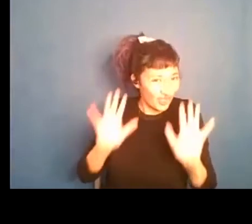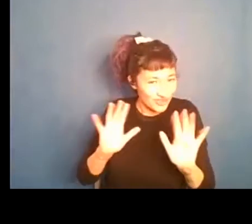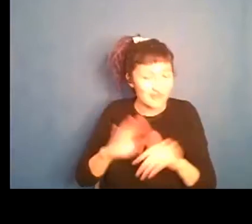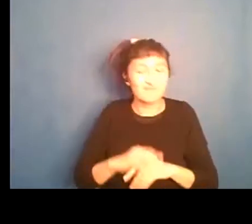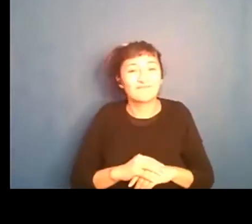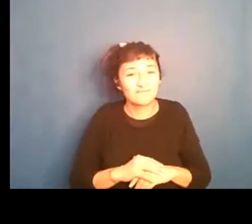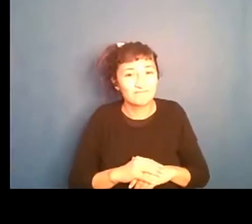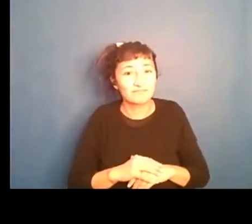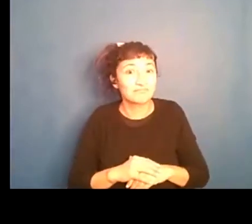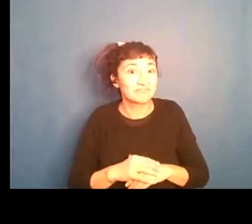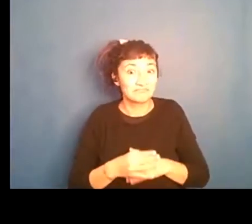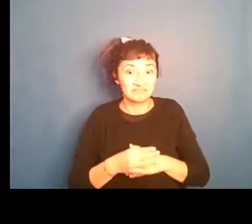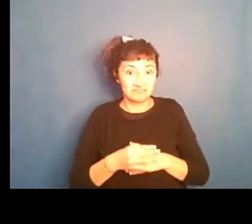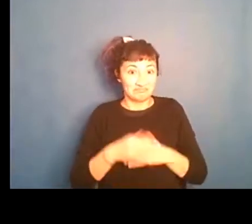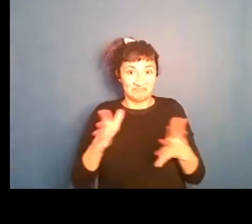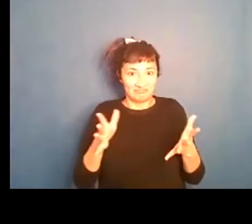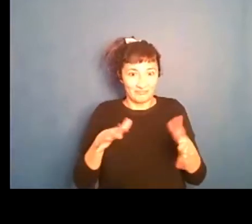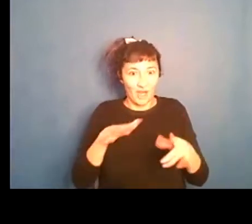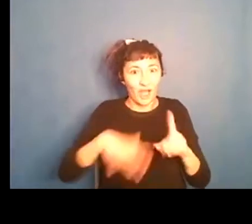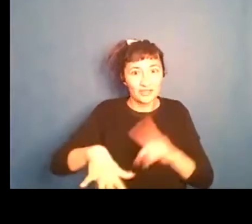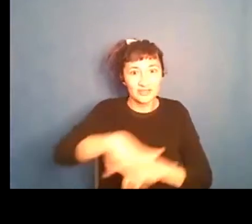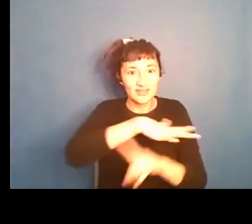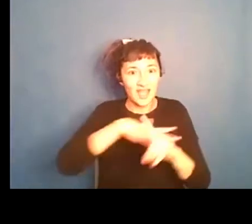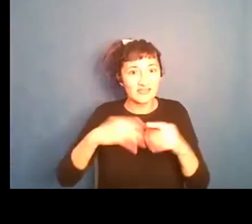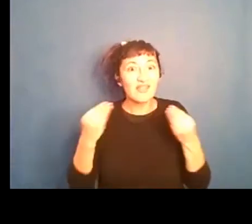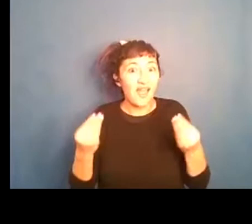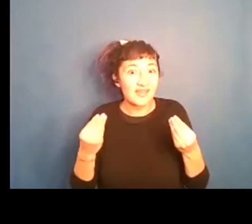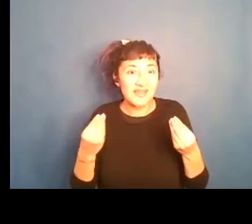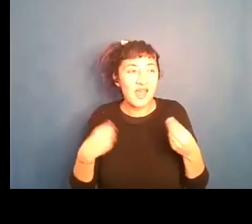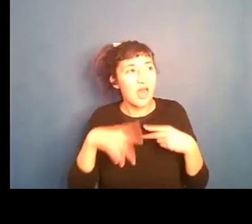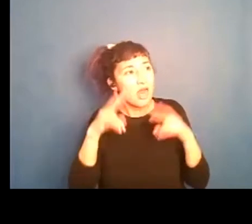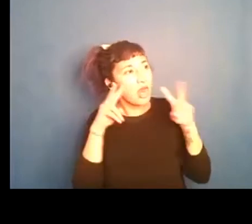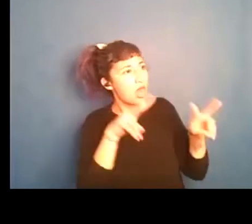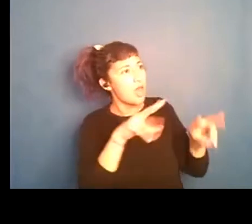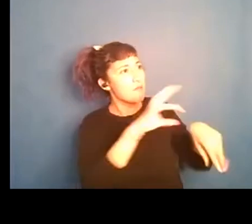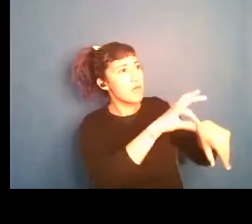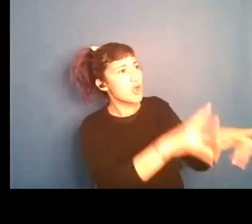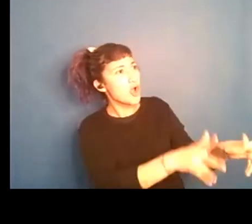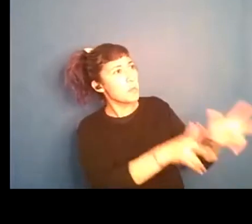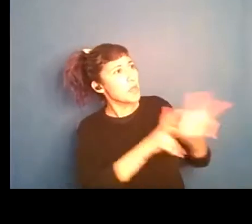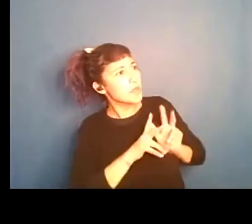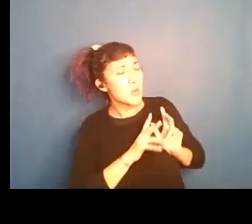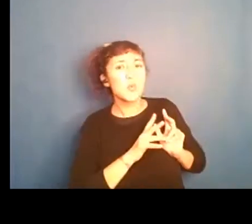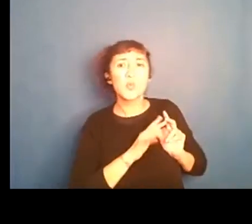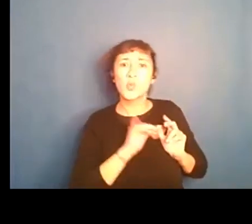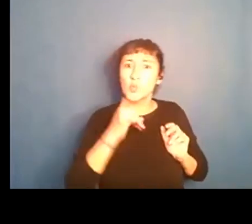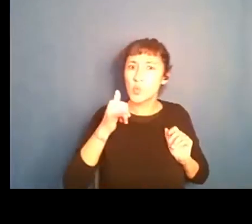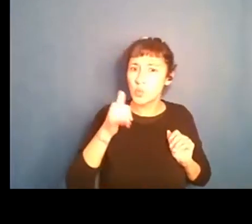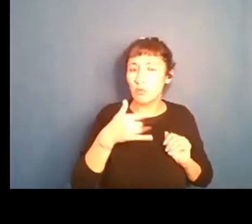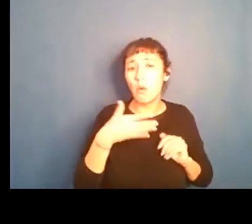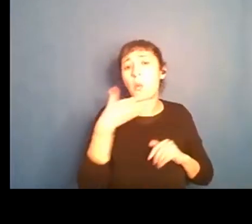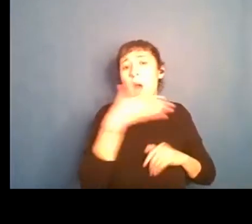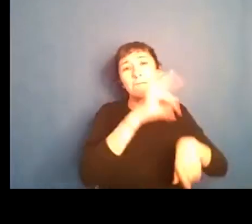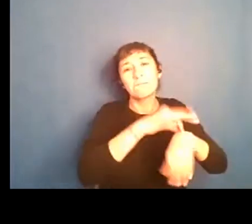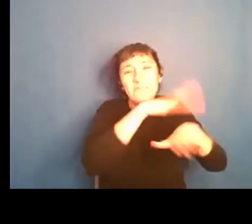En este transcurso, ¿qué hacen? Hacen caso a la mirada médica, a lo primero que recurren, a un pediatra, a